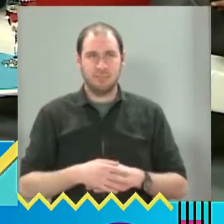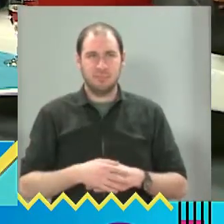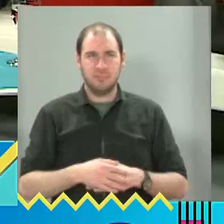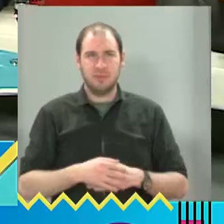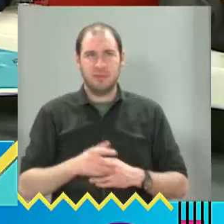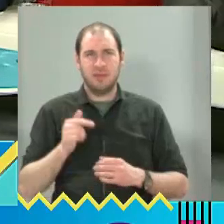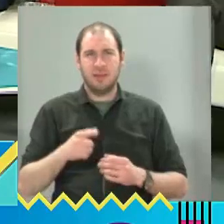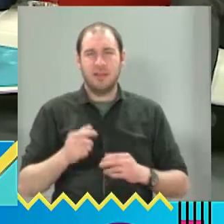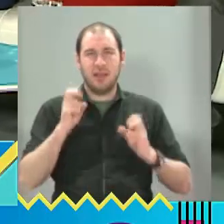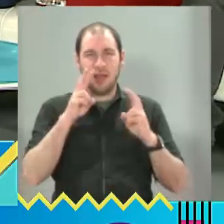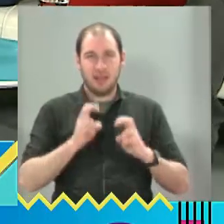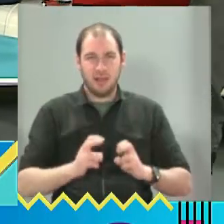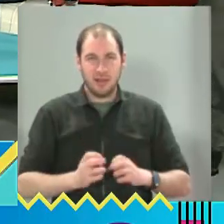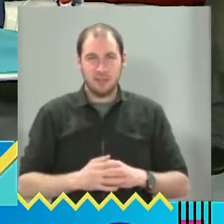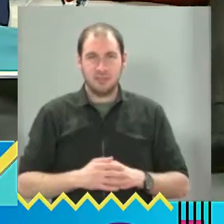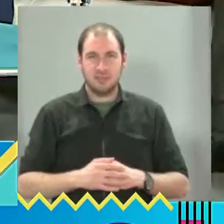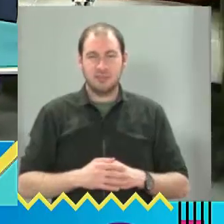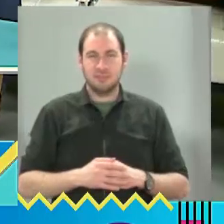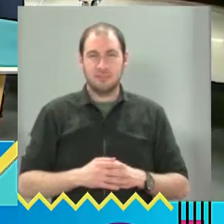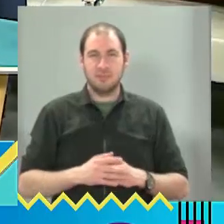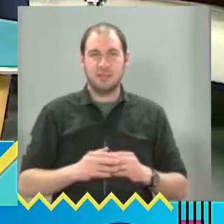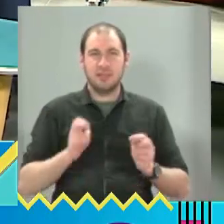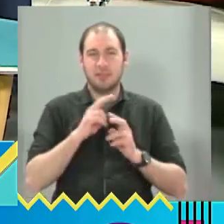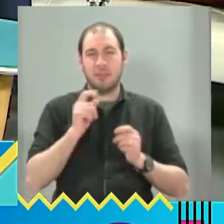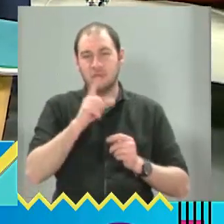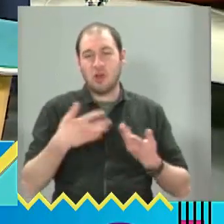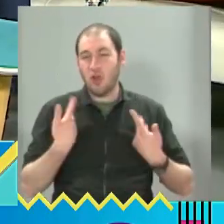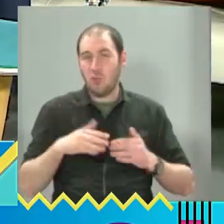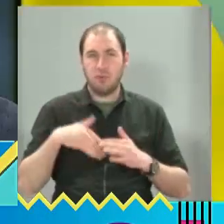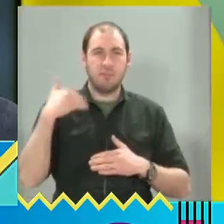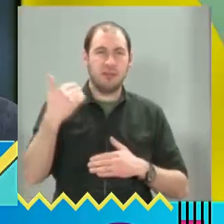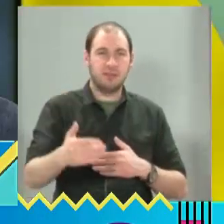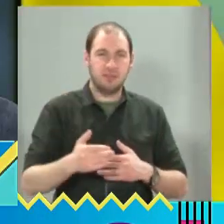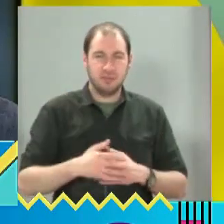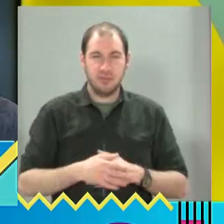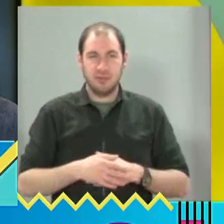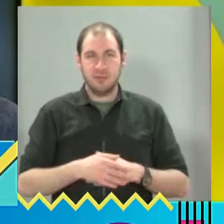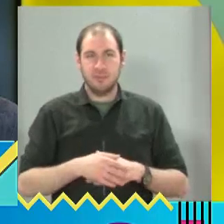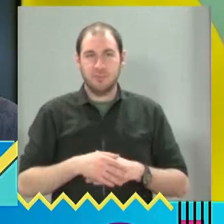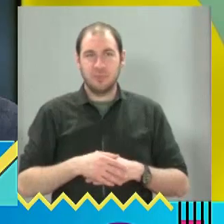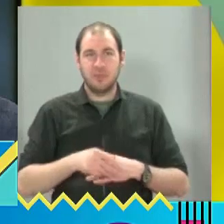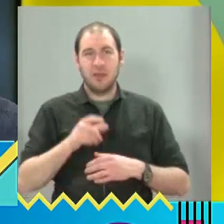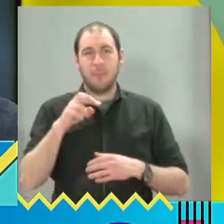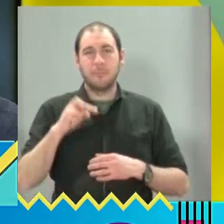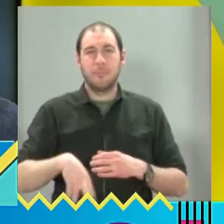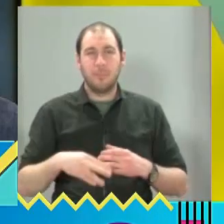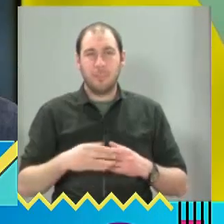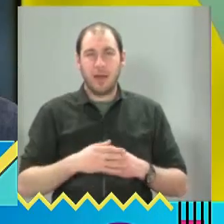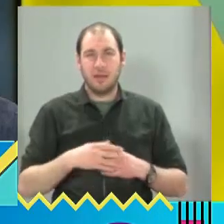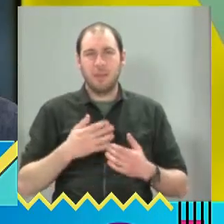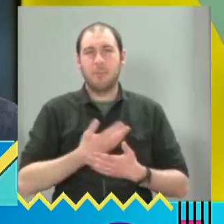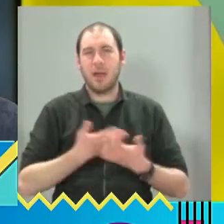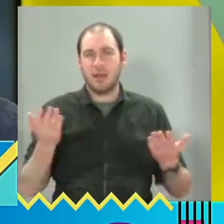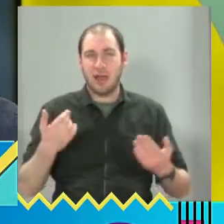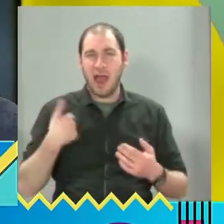su capacidad de análisis. O sea, escapa mucho al común de la gente. El peligro es que muchas políticas macro,